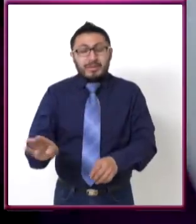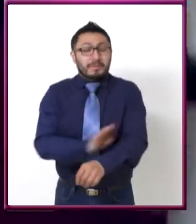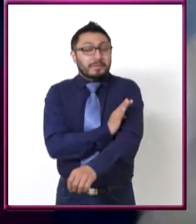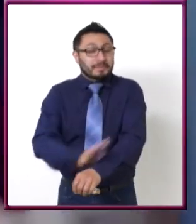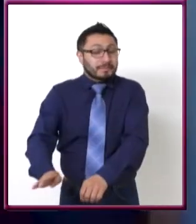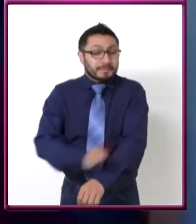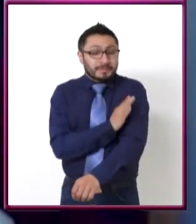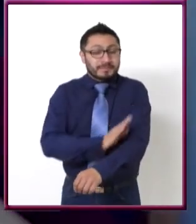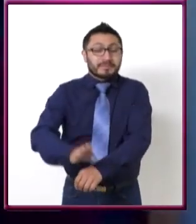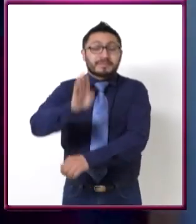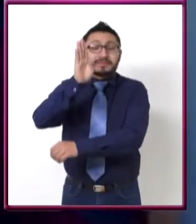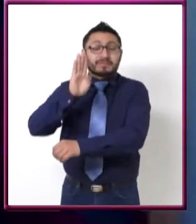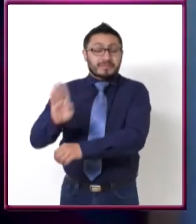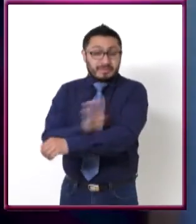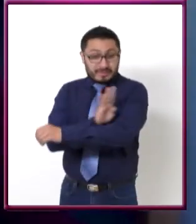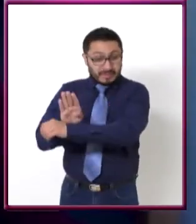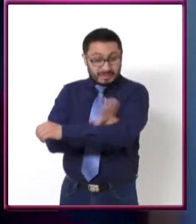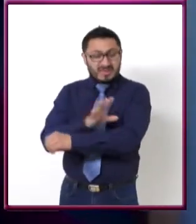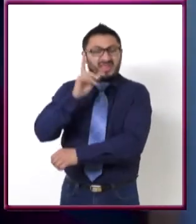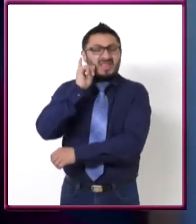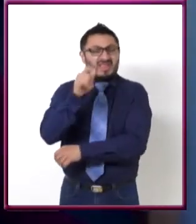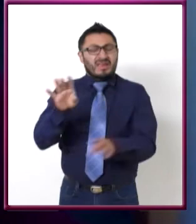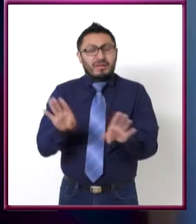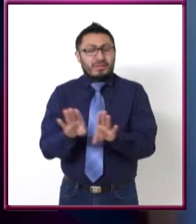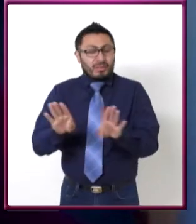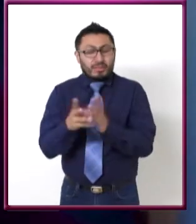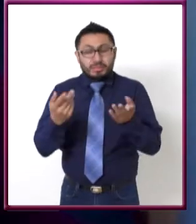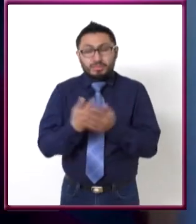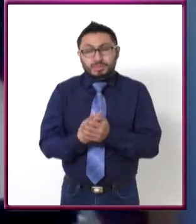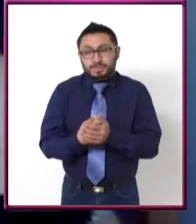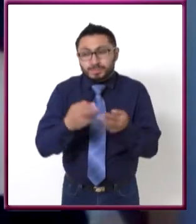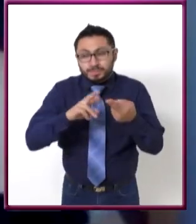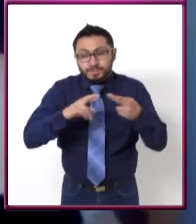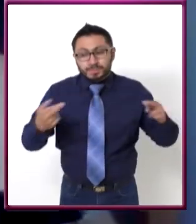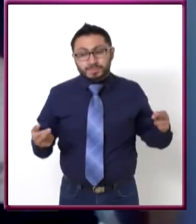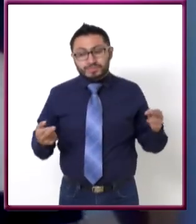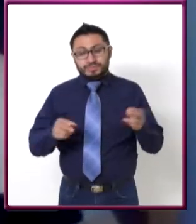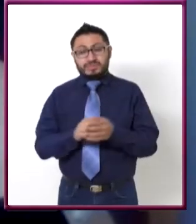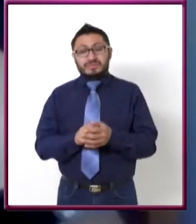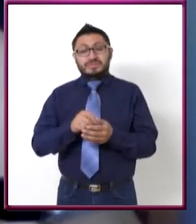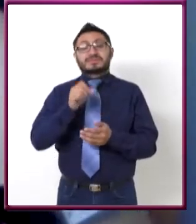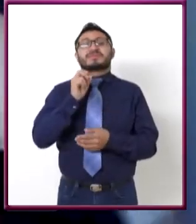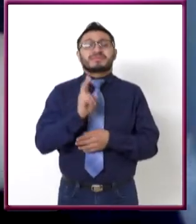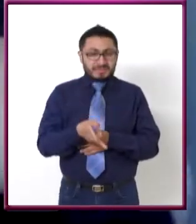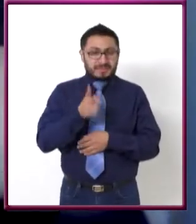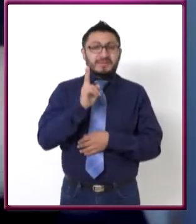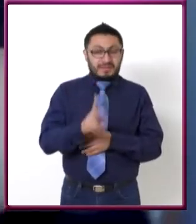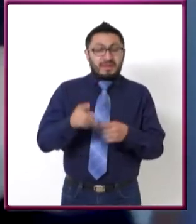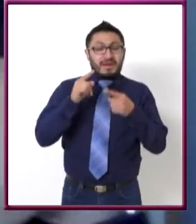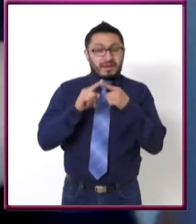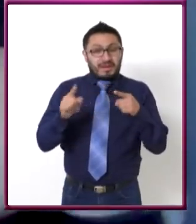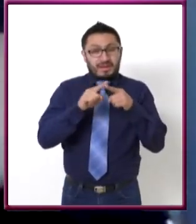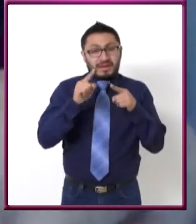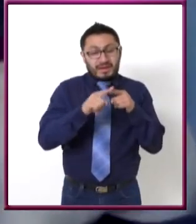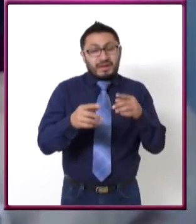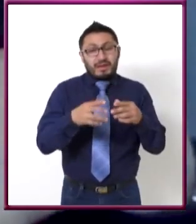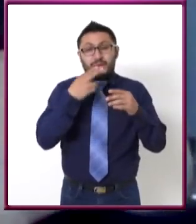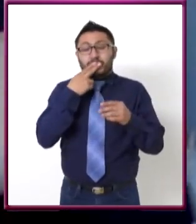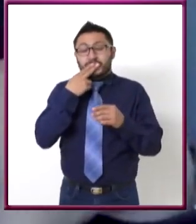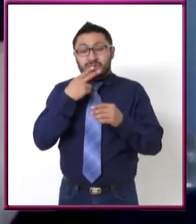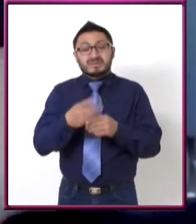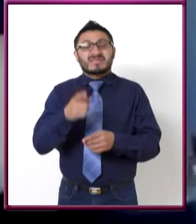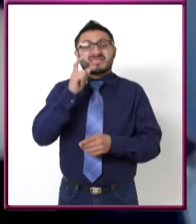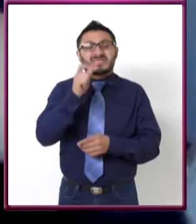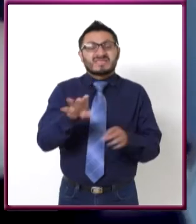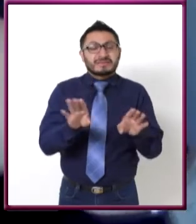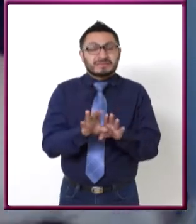el bienestar es un estado que está relacionado también con diferentes dimensiones.